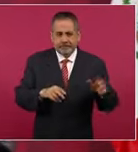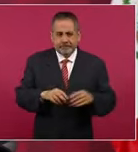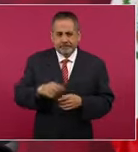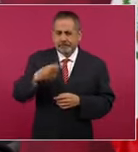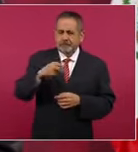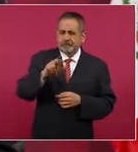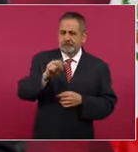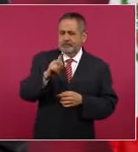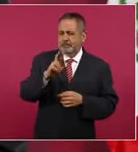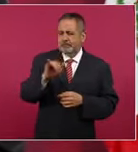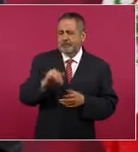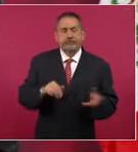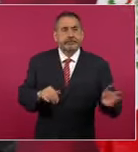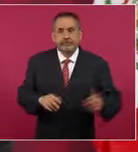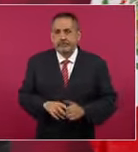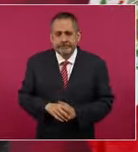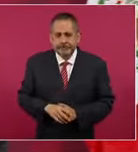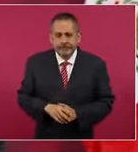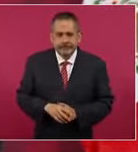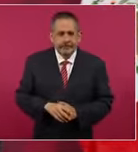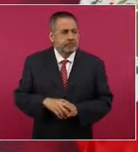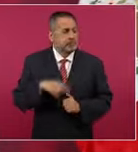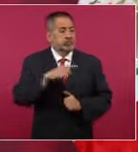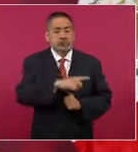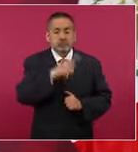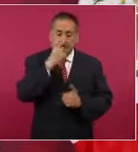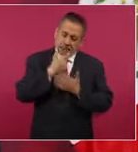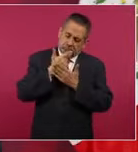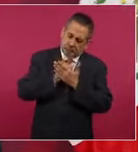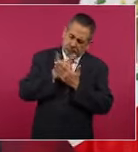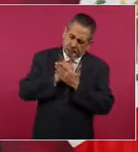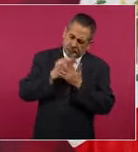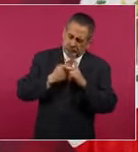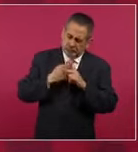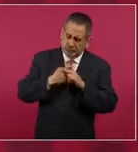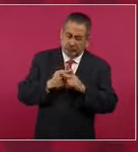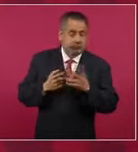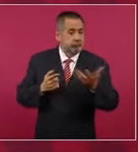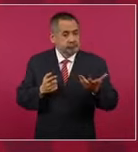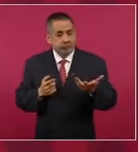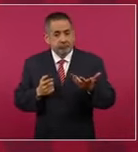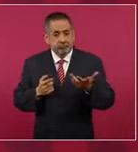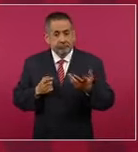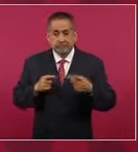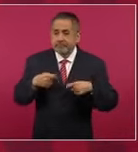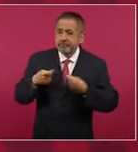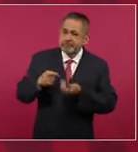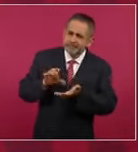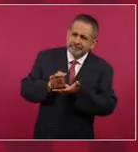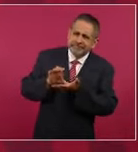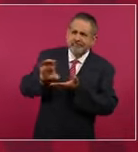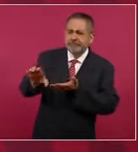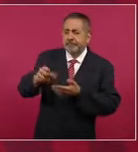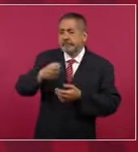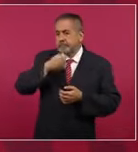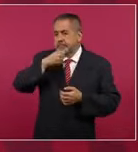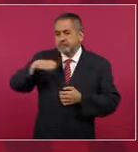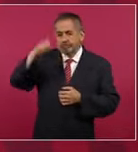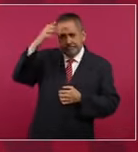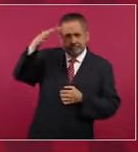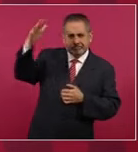Cuadri, haciendo cuentas de que es más lo que se les da a los adultos